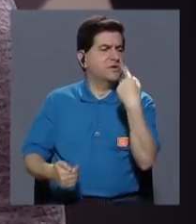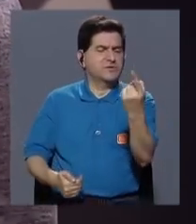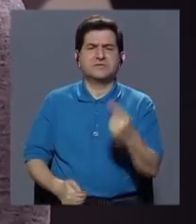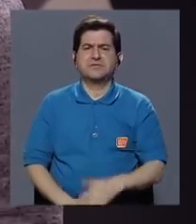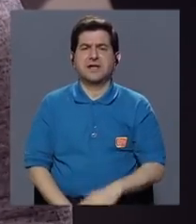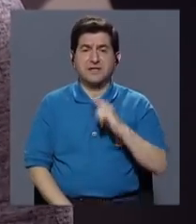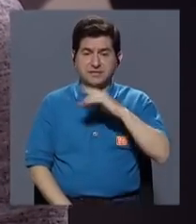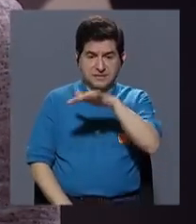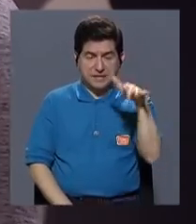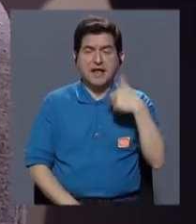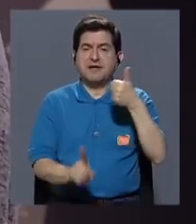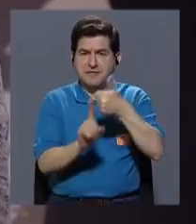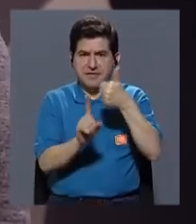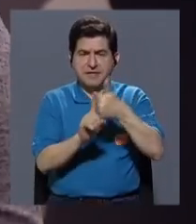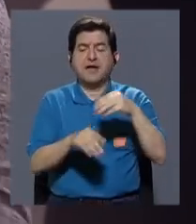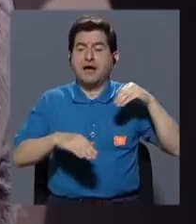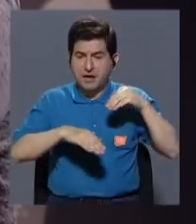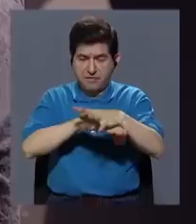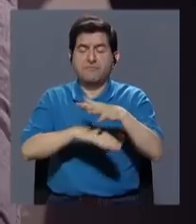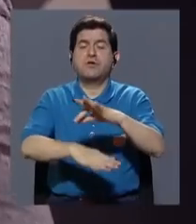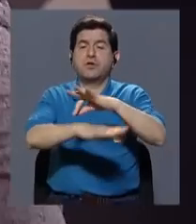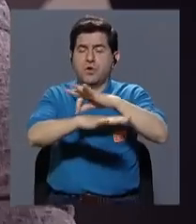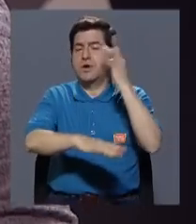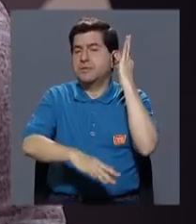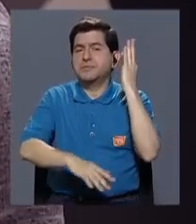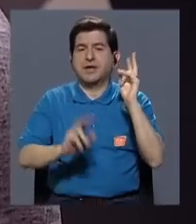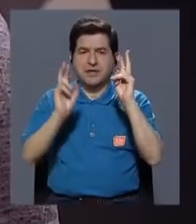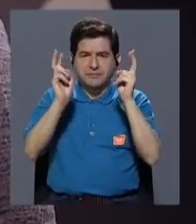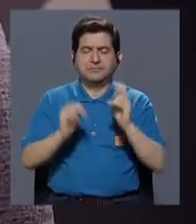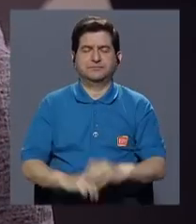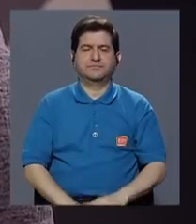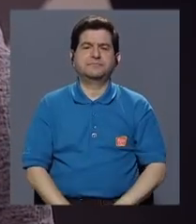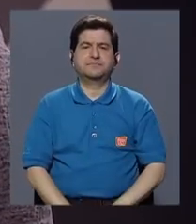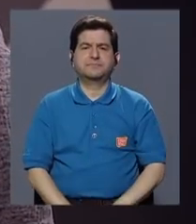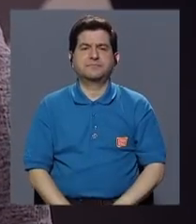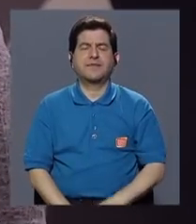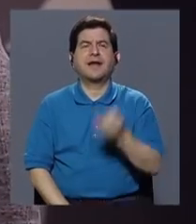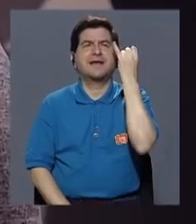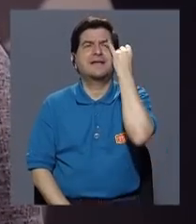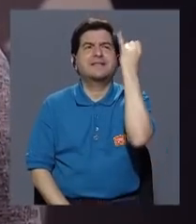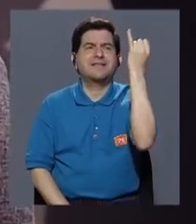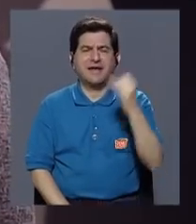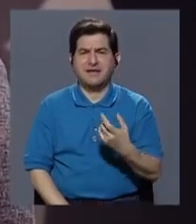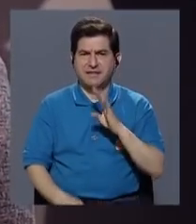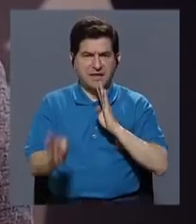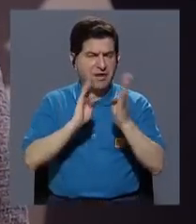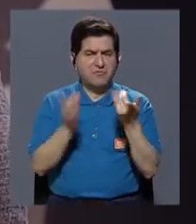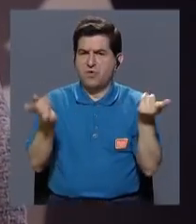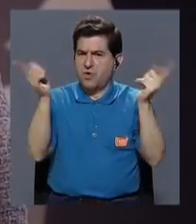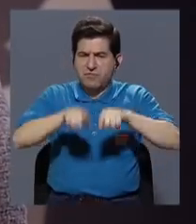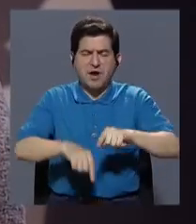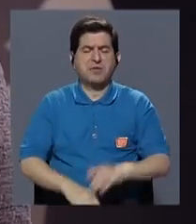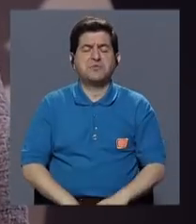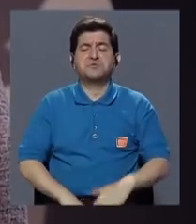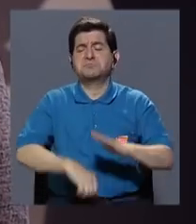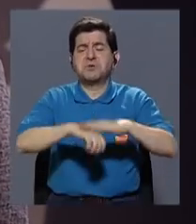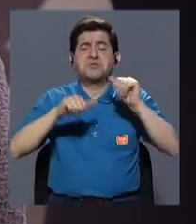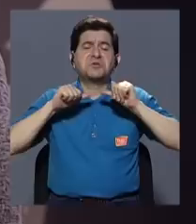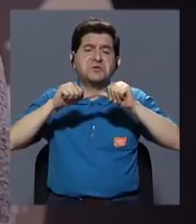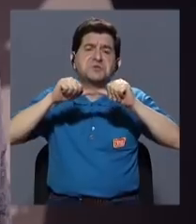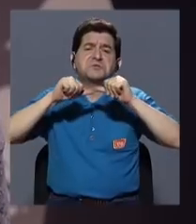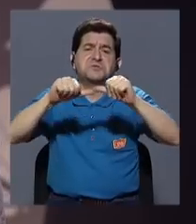la realidad tal cual influyó mucho en la mujer realmente es la idea de que si no hablamos de lo que pasa dejamos que pase